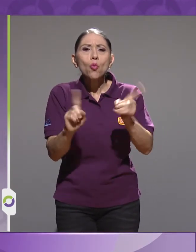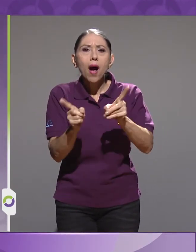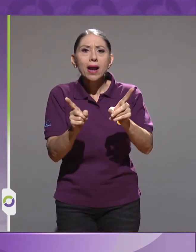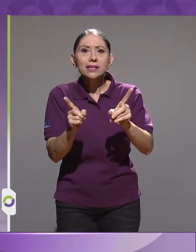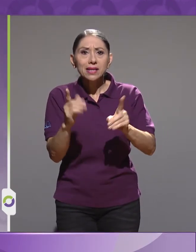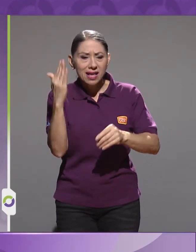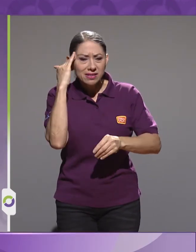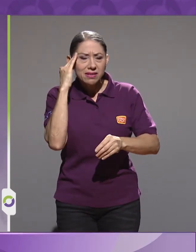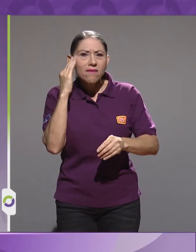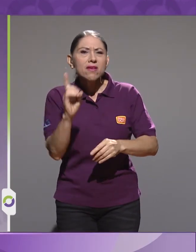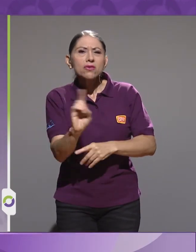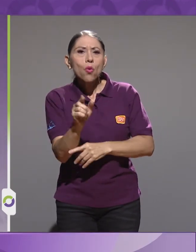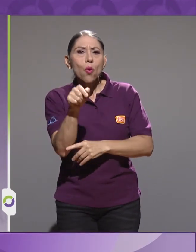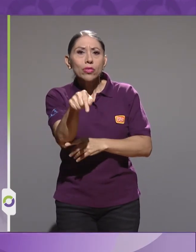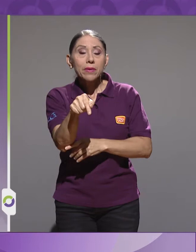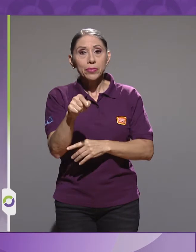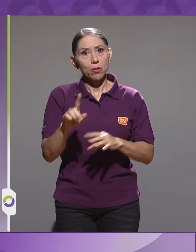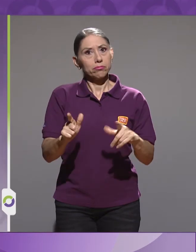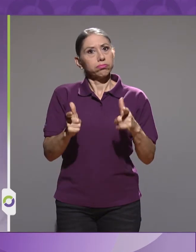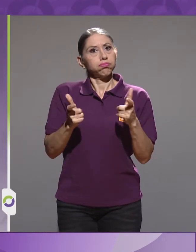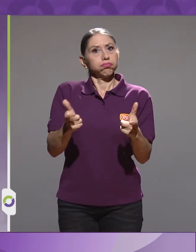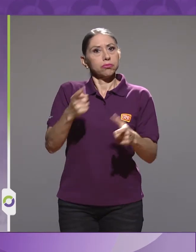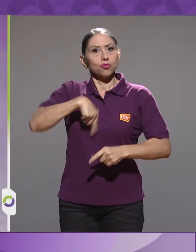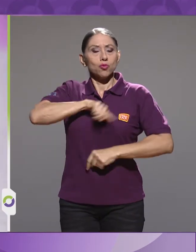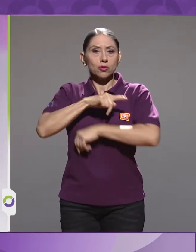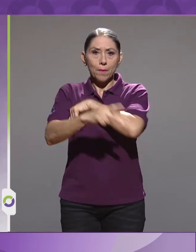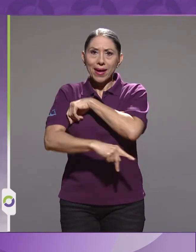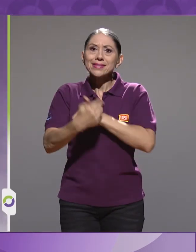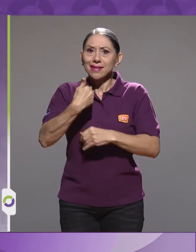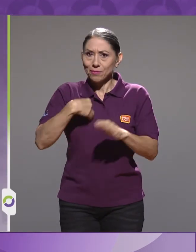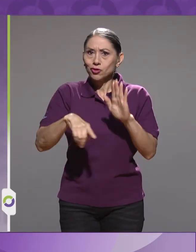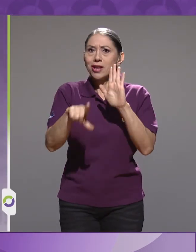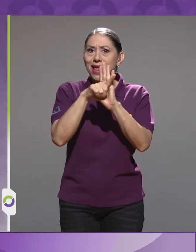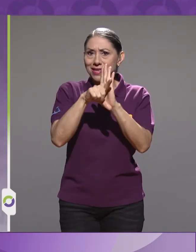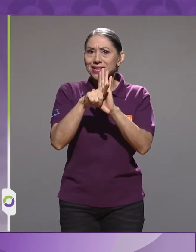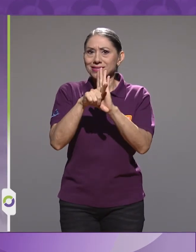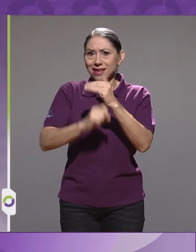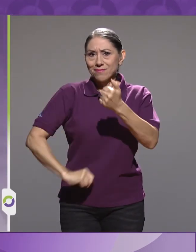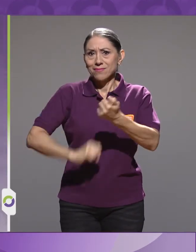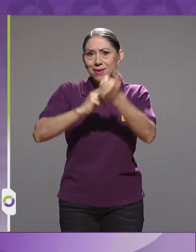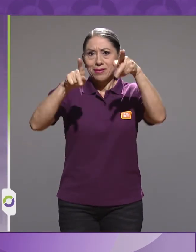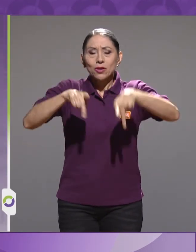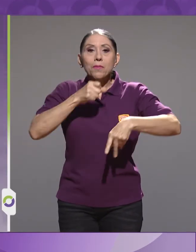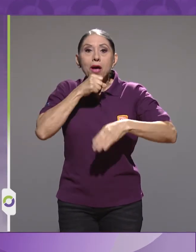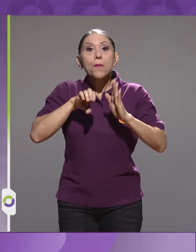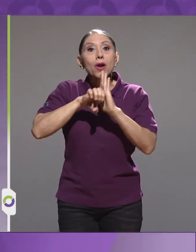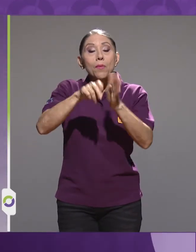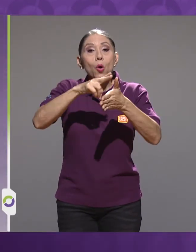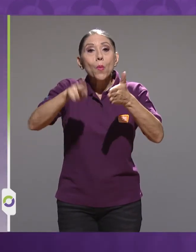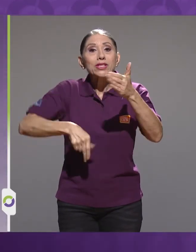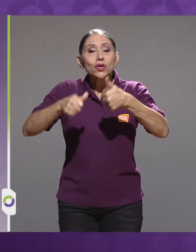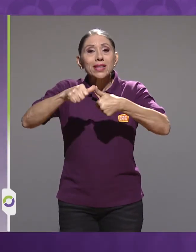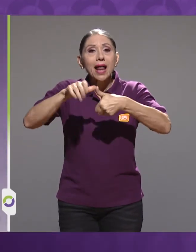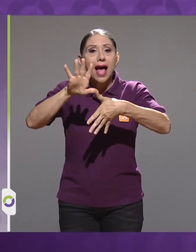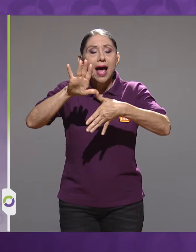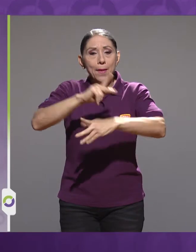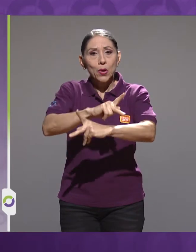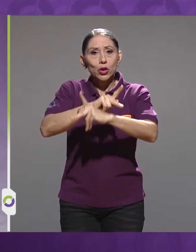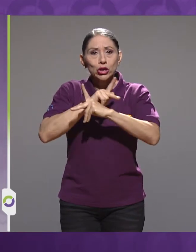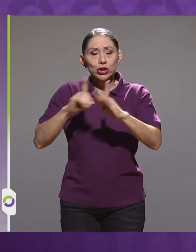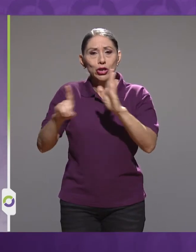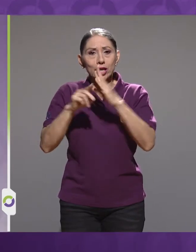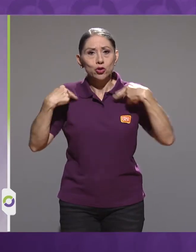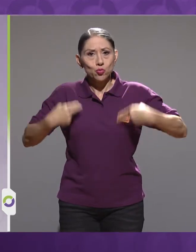ellos? Por suerte, en nuestro país tenemos leyes que respaldan a las personas mayores, como la Convención Interamericana sobre la Protección de los